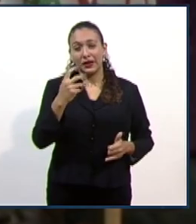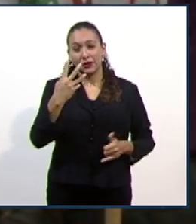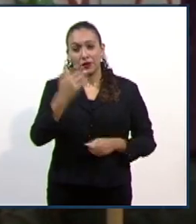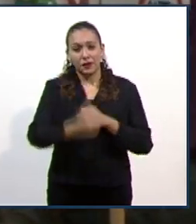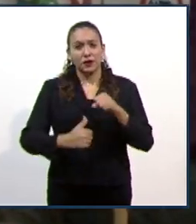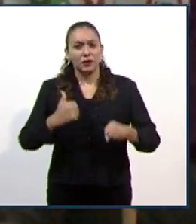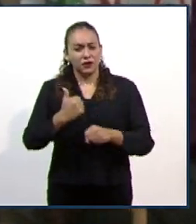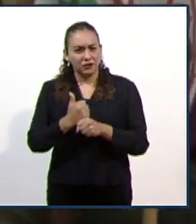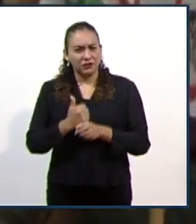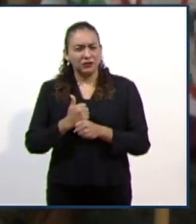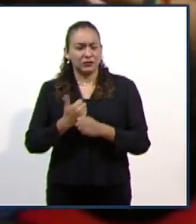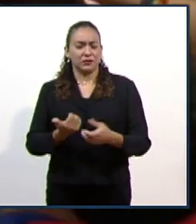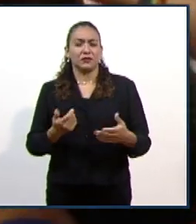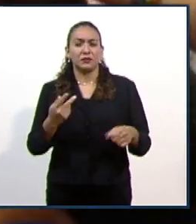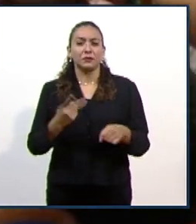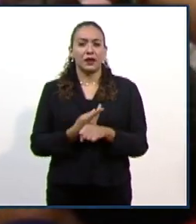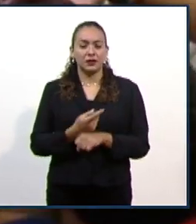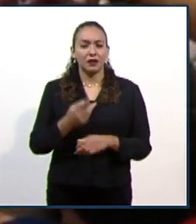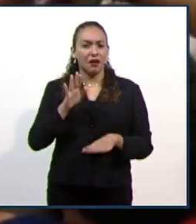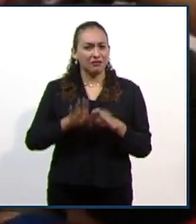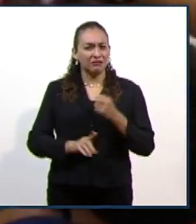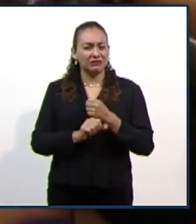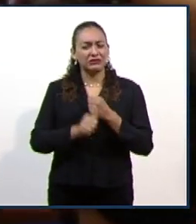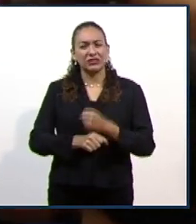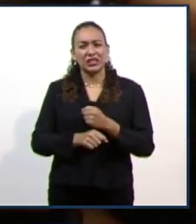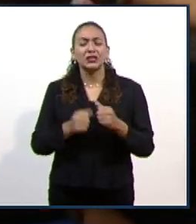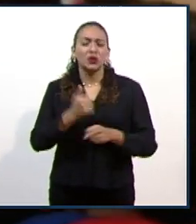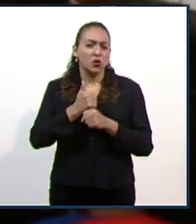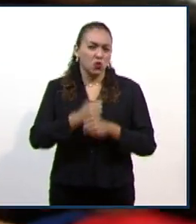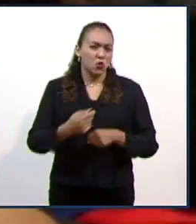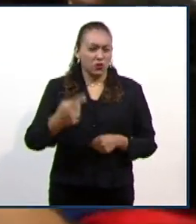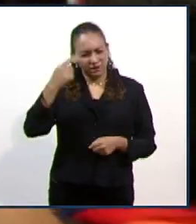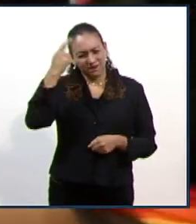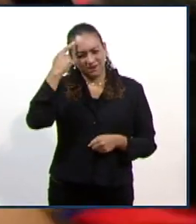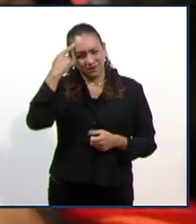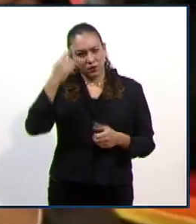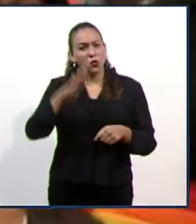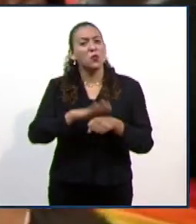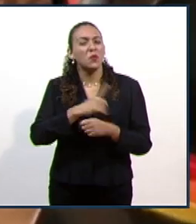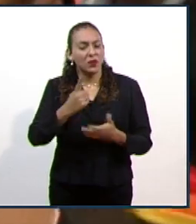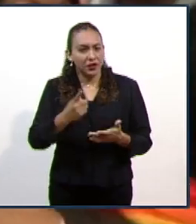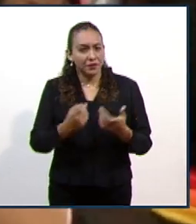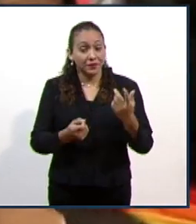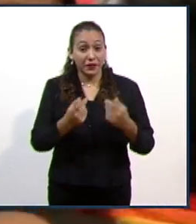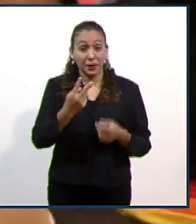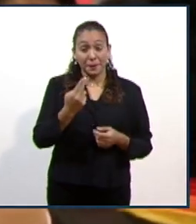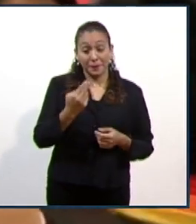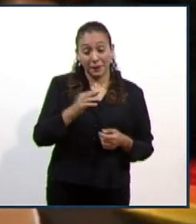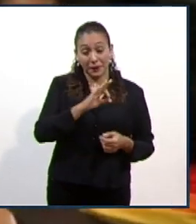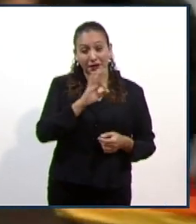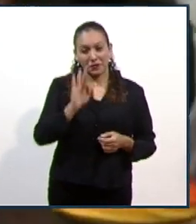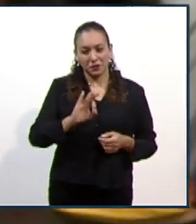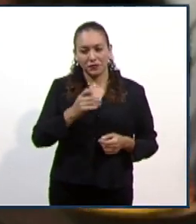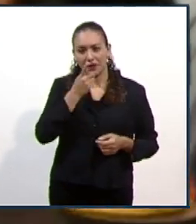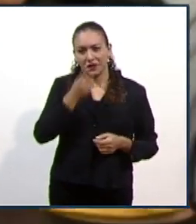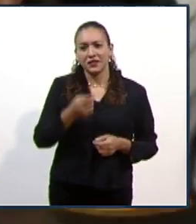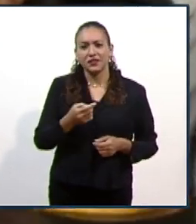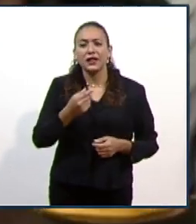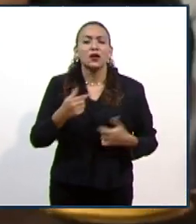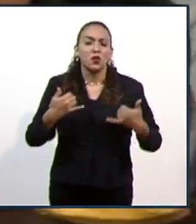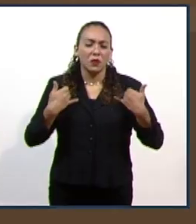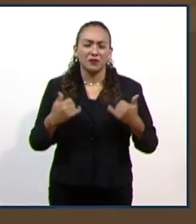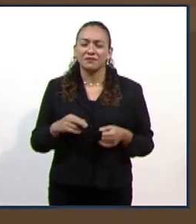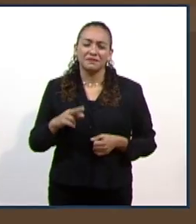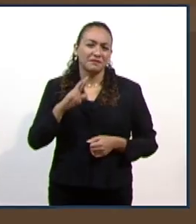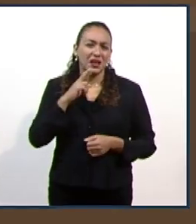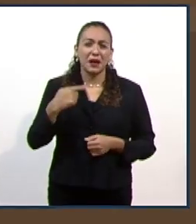años, tiene un impacto en la salud mental, pues el 50% de ellos han considerado el suicidio como consecuencia de la